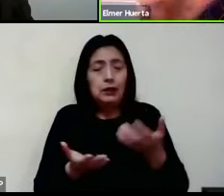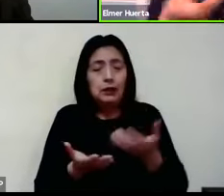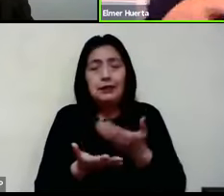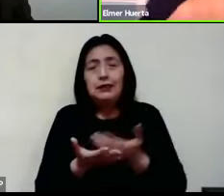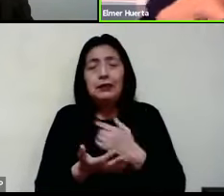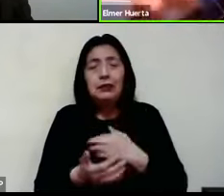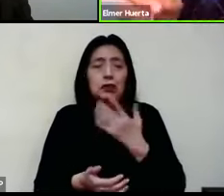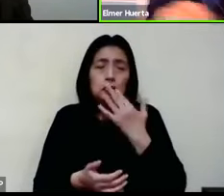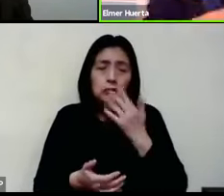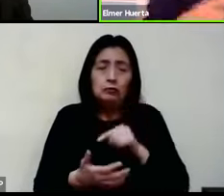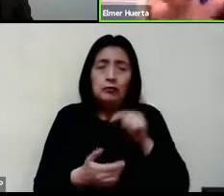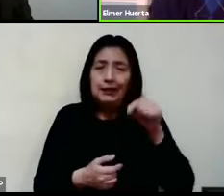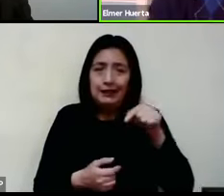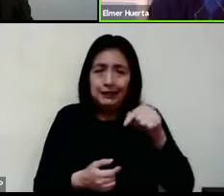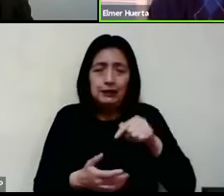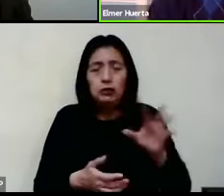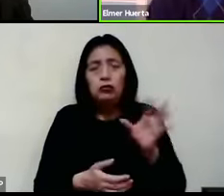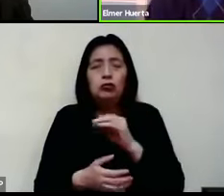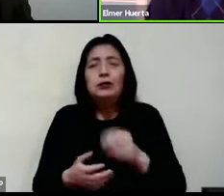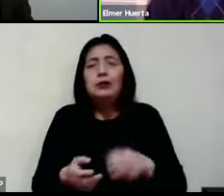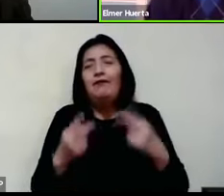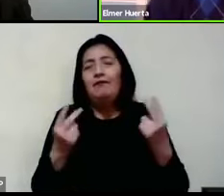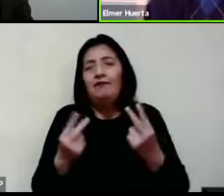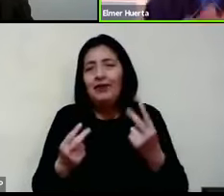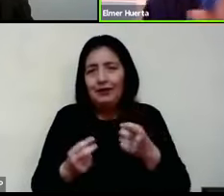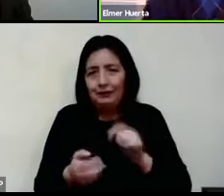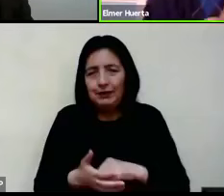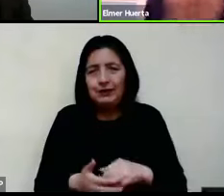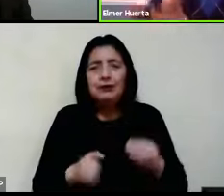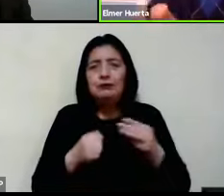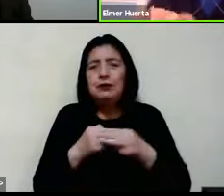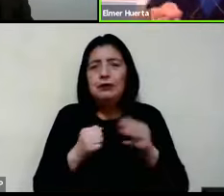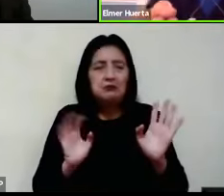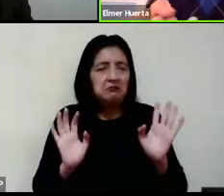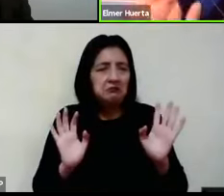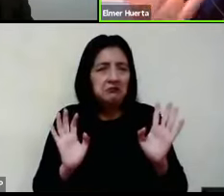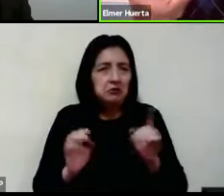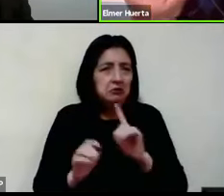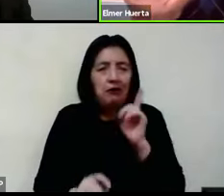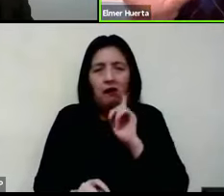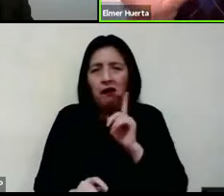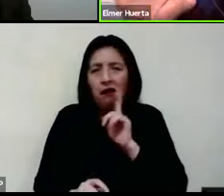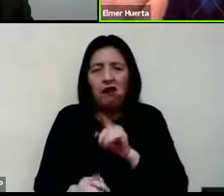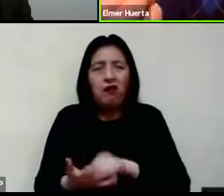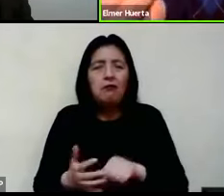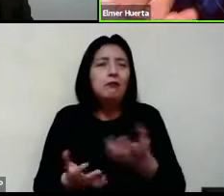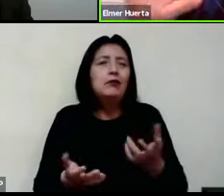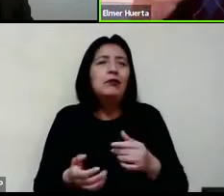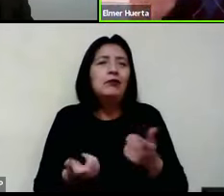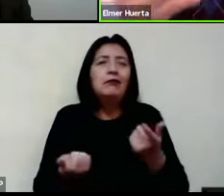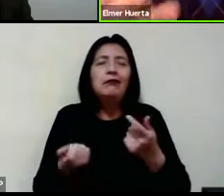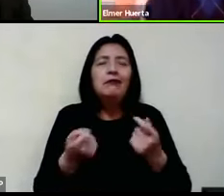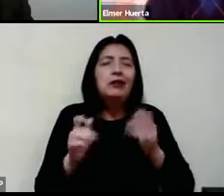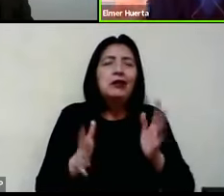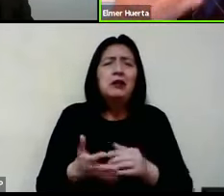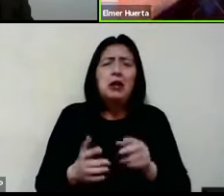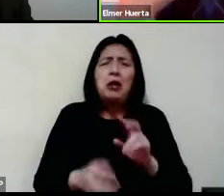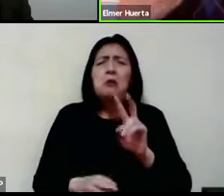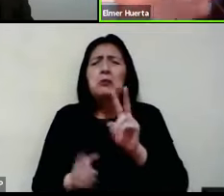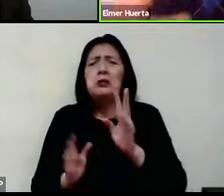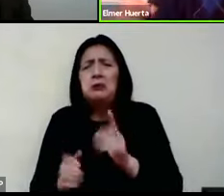colores, porque allí están todas las vitaminas y los minerales. No se dejen engañar por los comerciantes que les venden